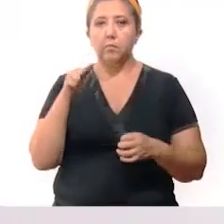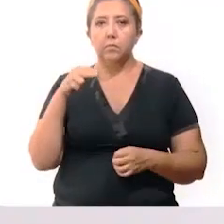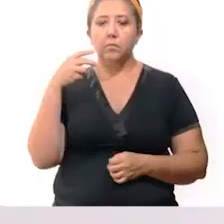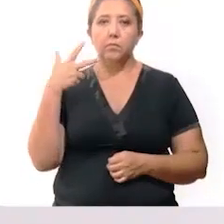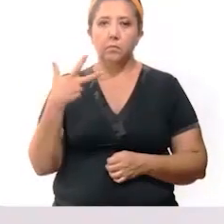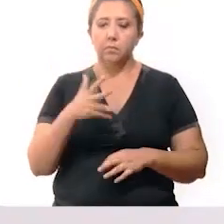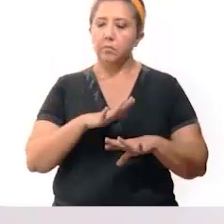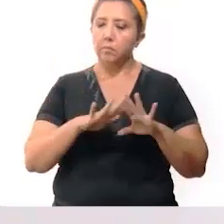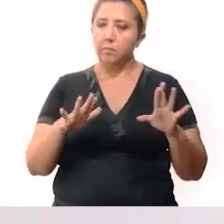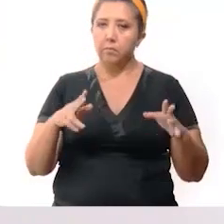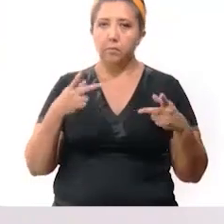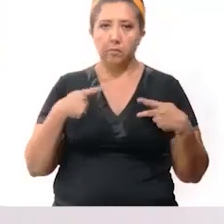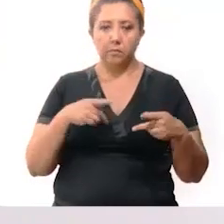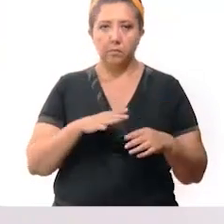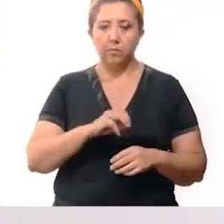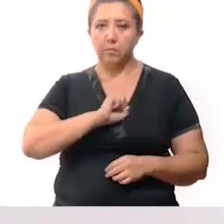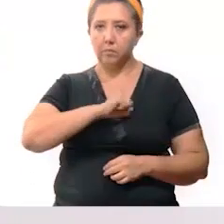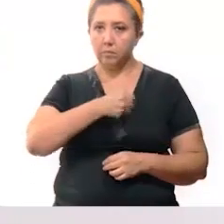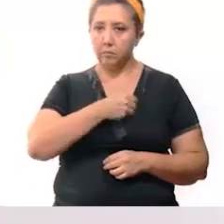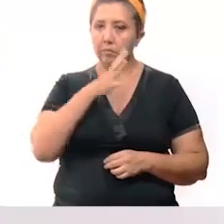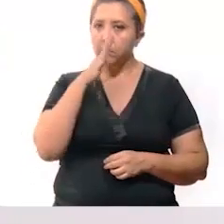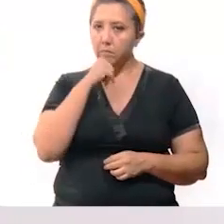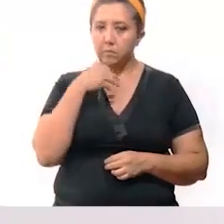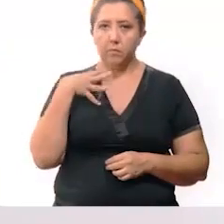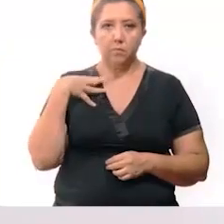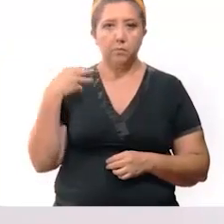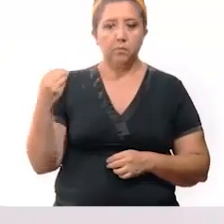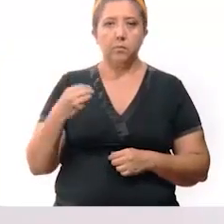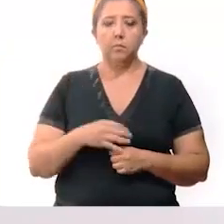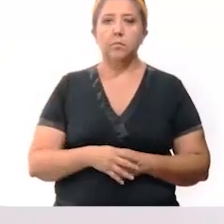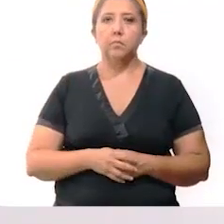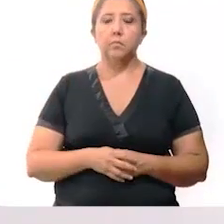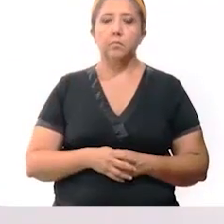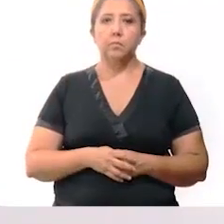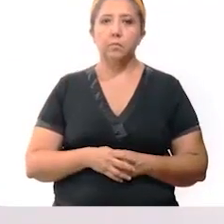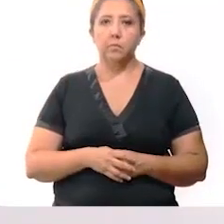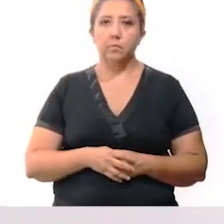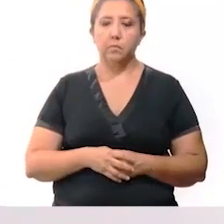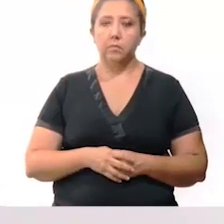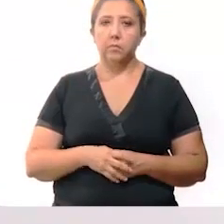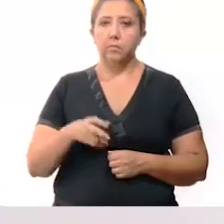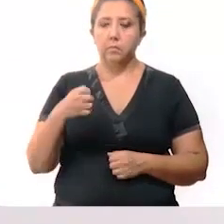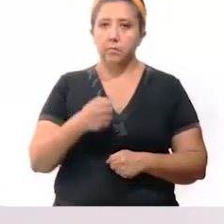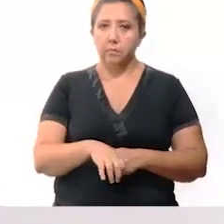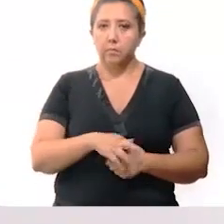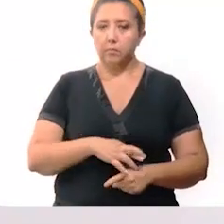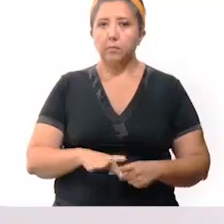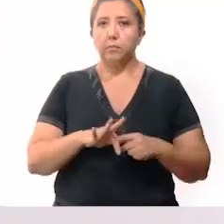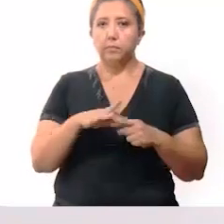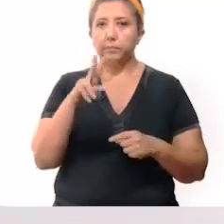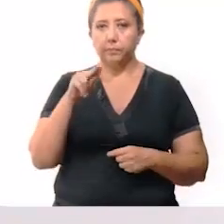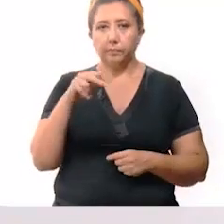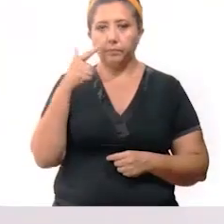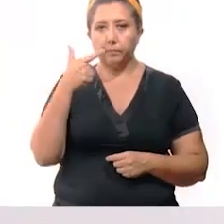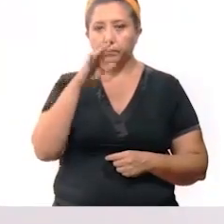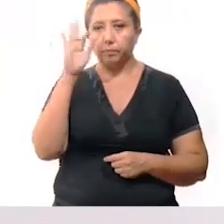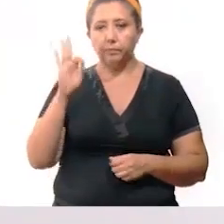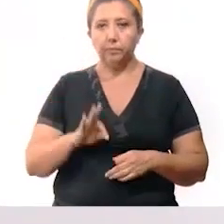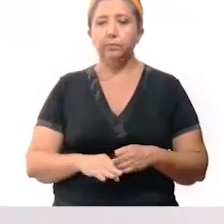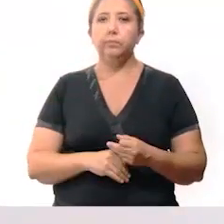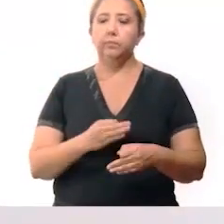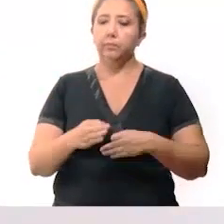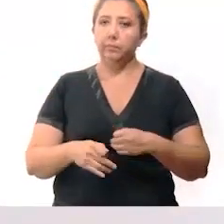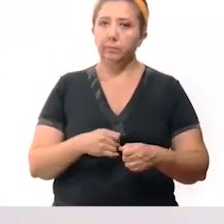34.688 pacientes ya se recuperaron. No presentan síntomas ni pueden contagiar. Esta cifra representa el